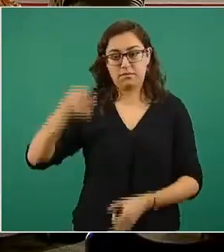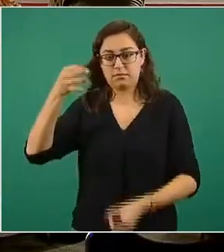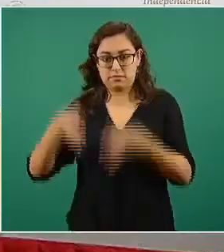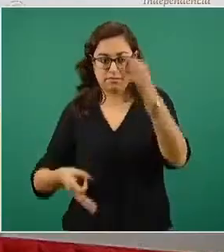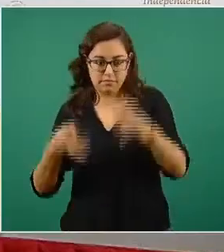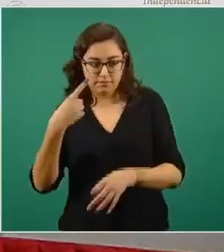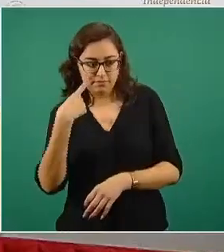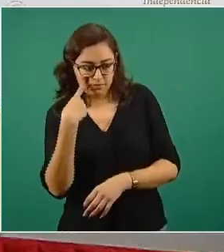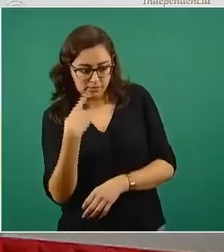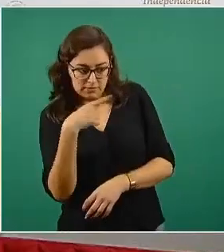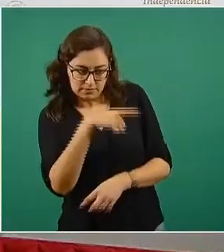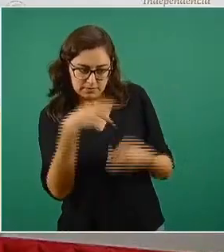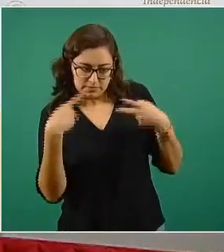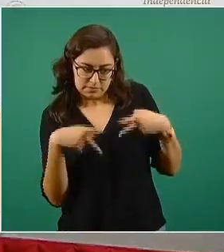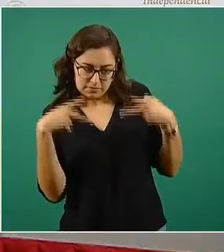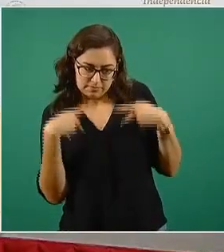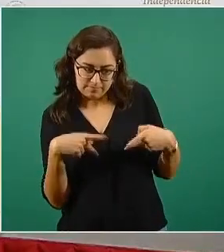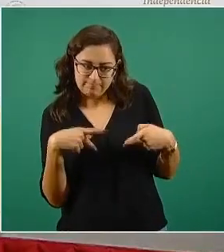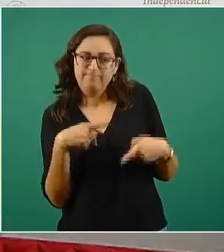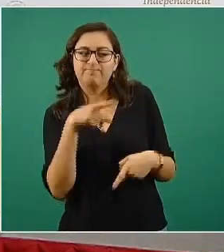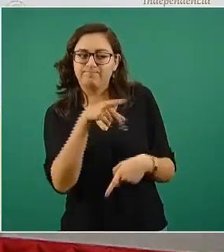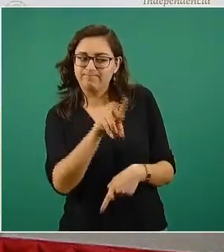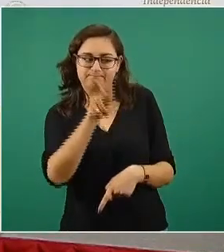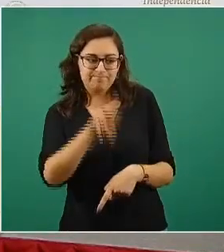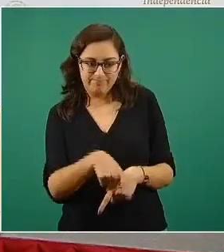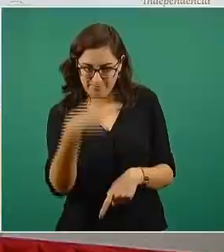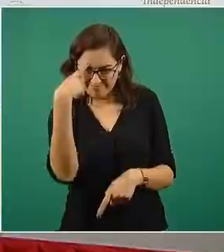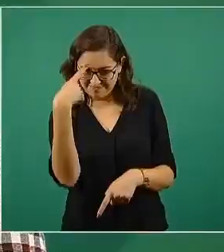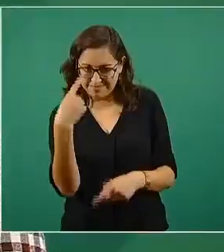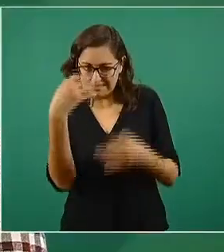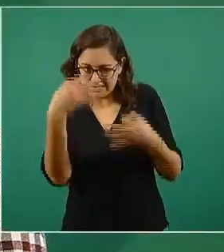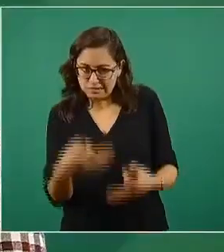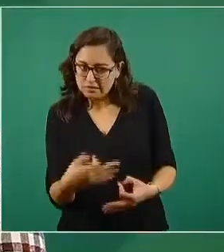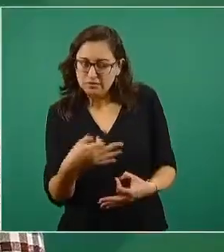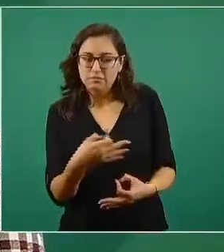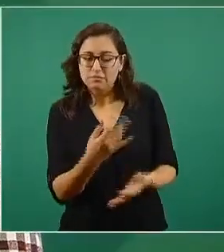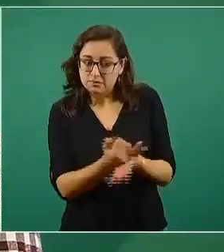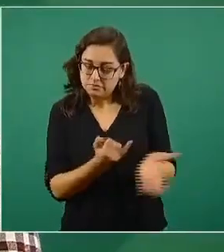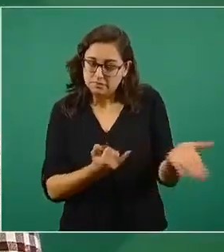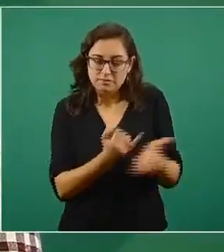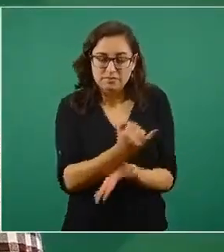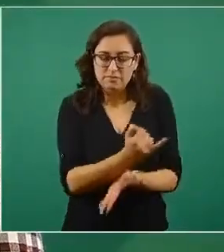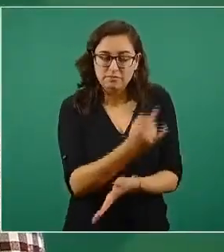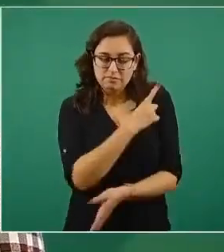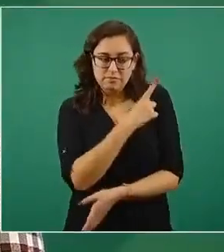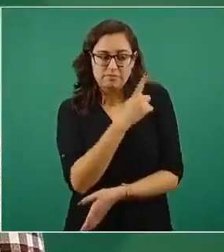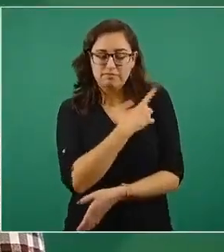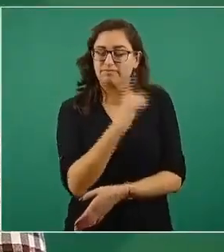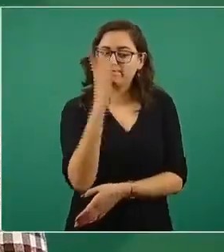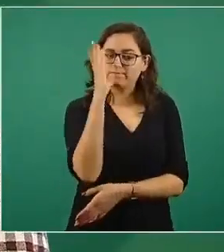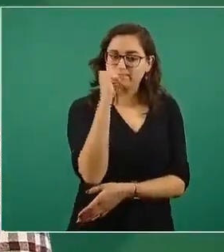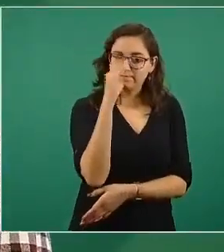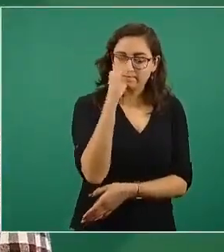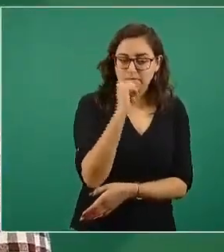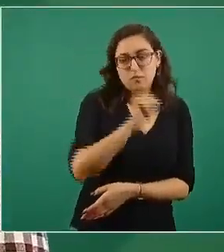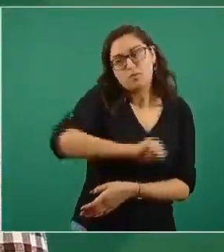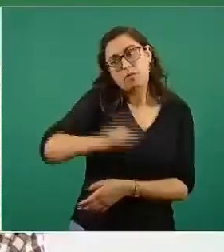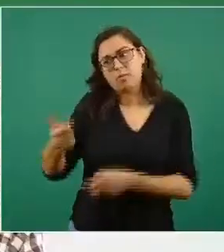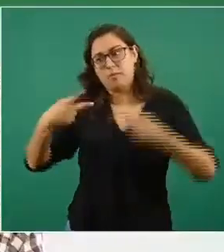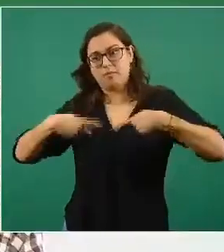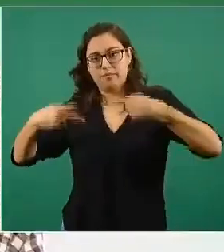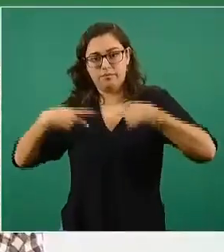una persona realmente no tiene la competencia para hacerse cargo de su autonomía. En